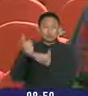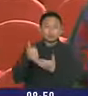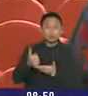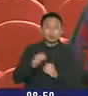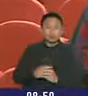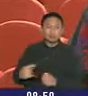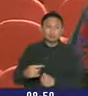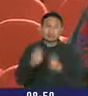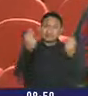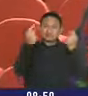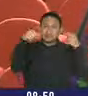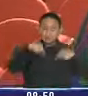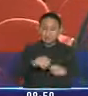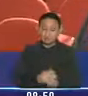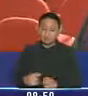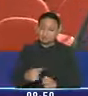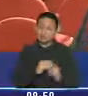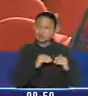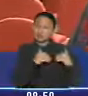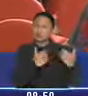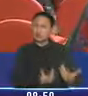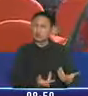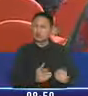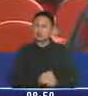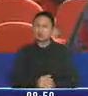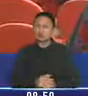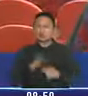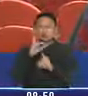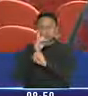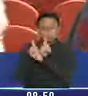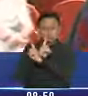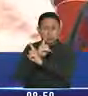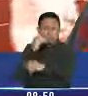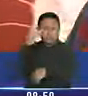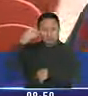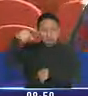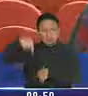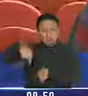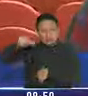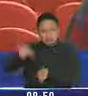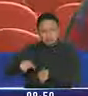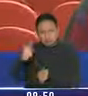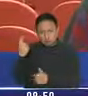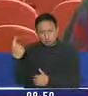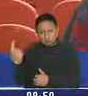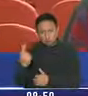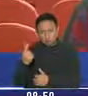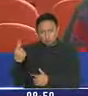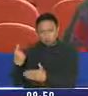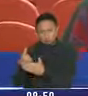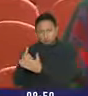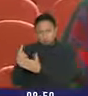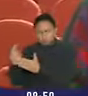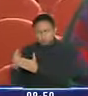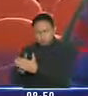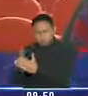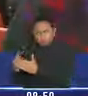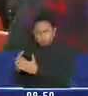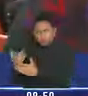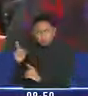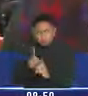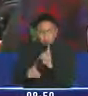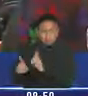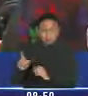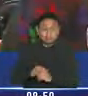identificar tempranamente las características compatibles con el autismo para después seguir todo el proceso hasta llegar a la identificación o al diagnóstico.